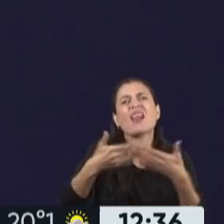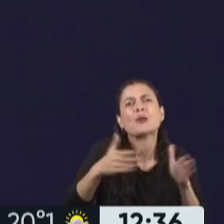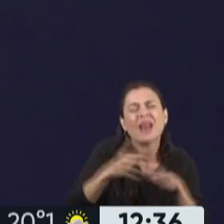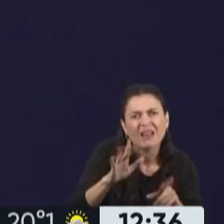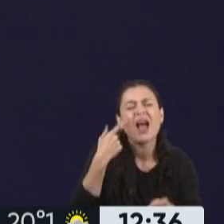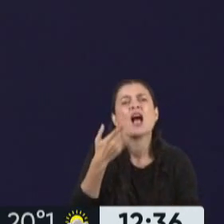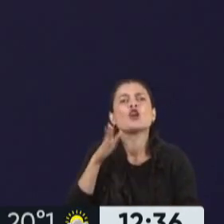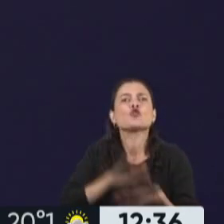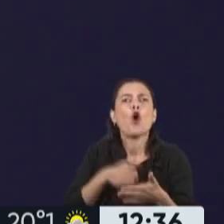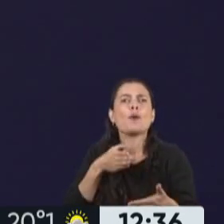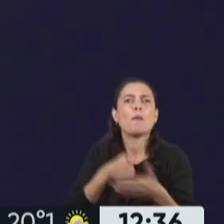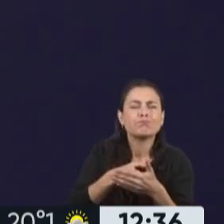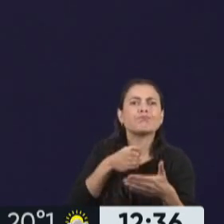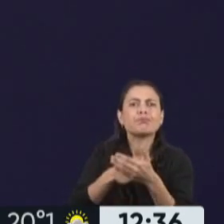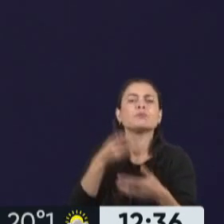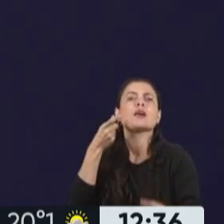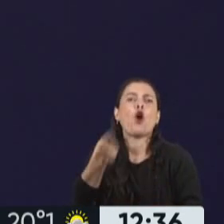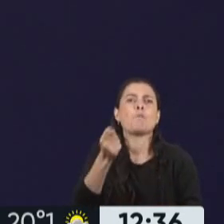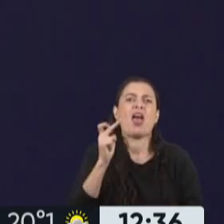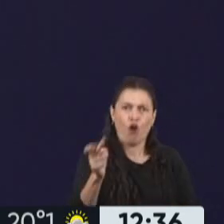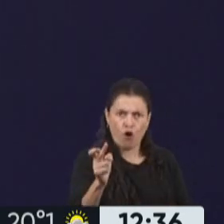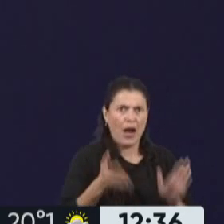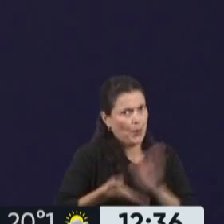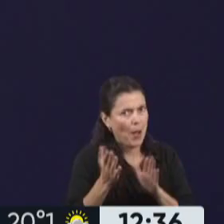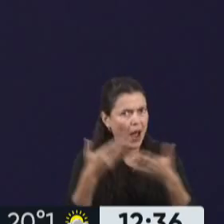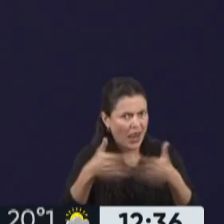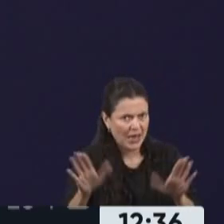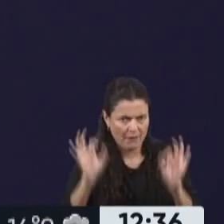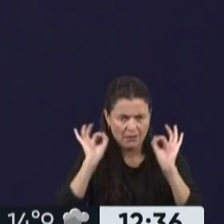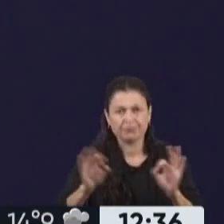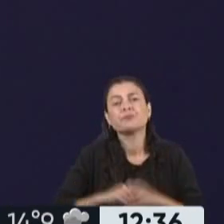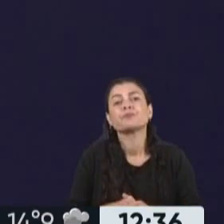de las restricciones cambiarias. En el pasado,